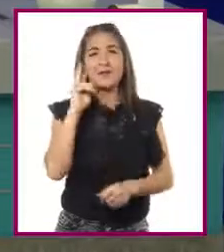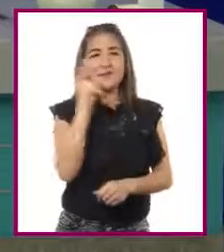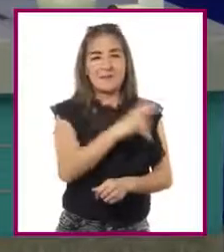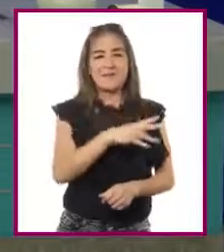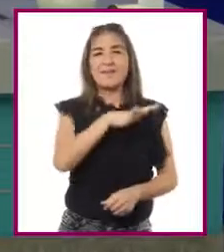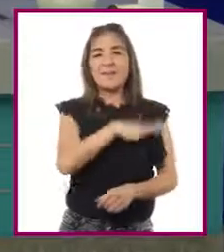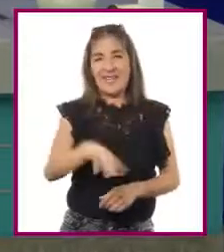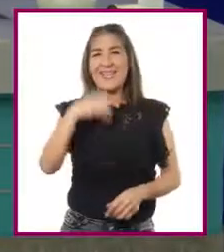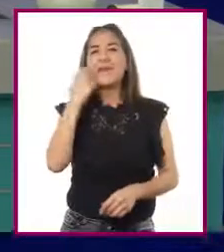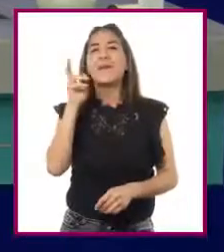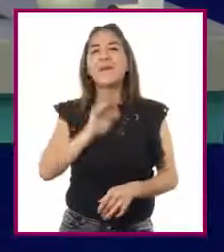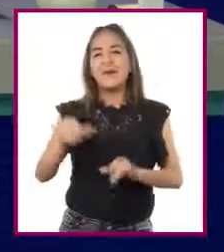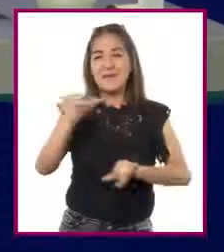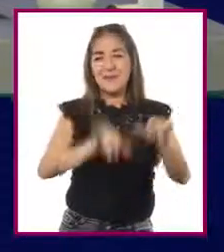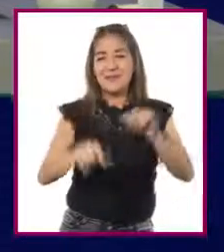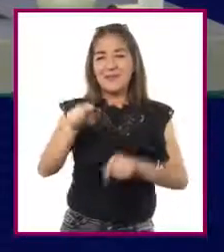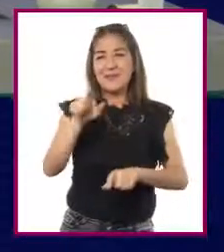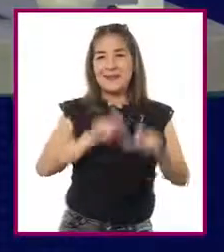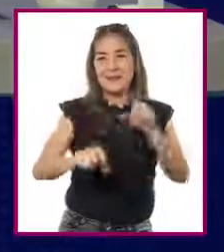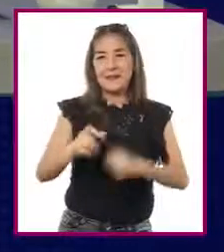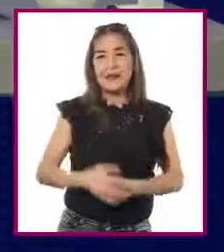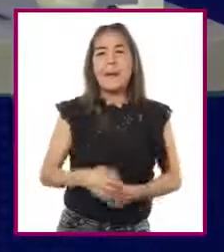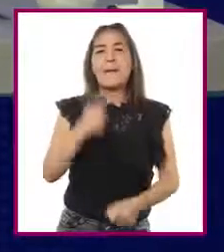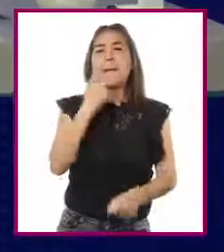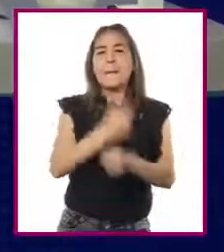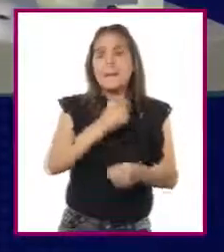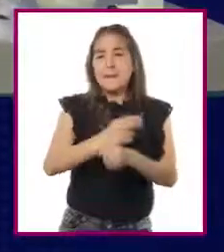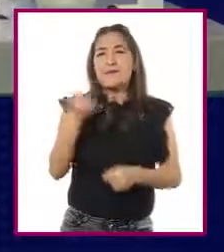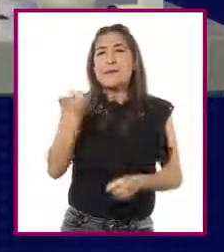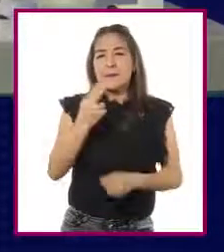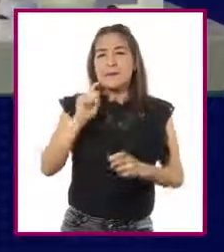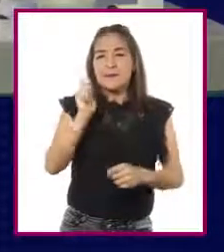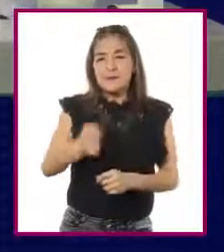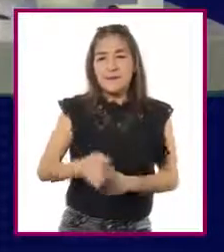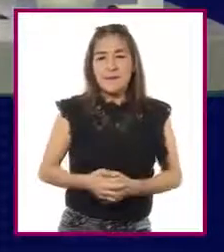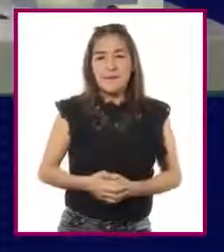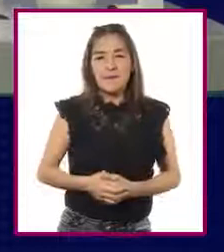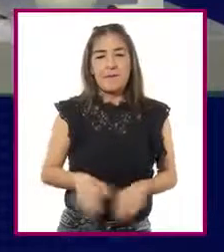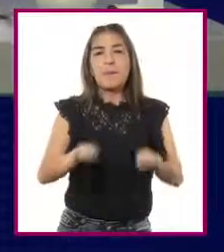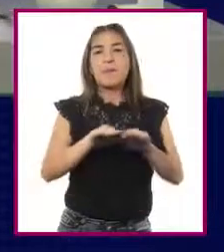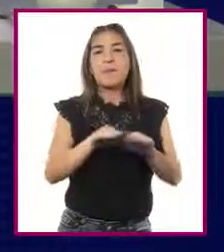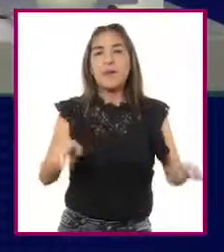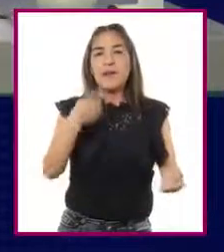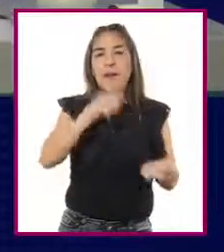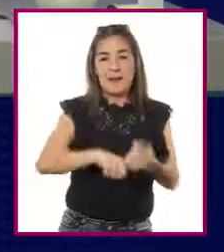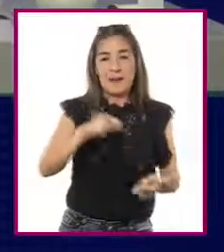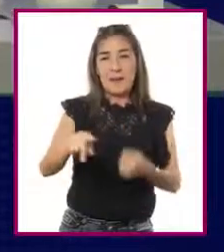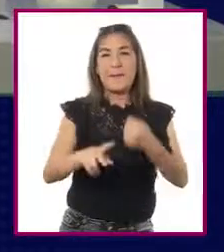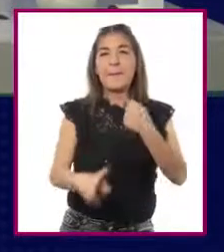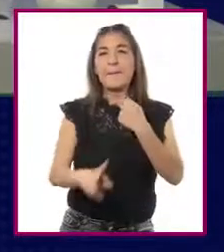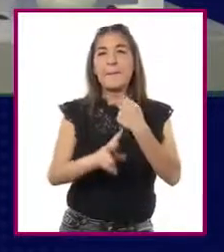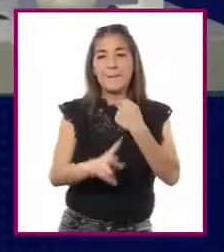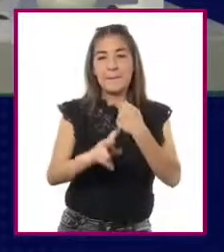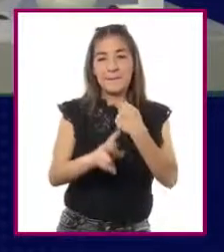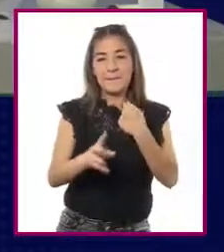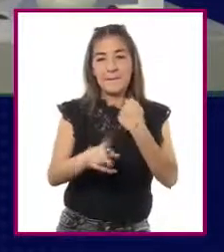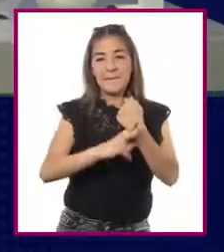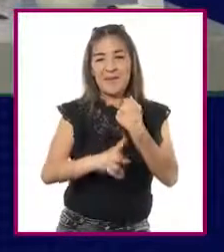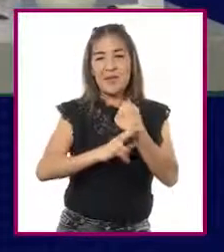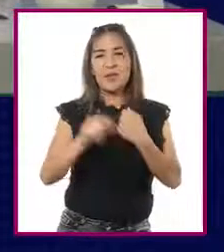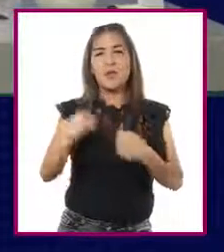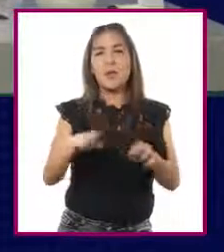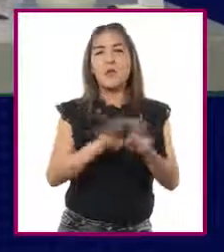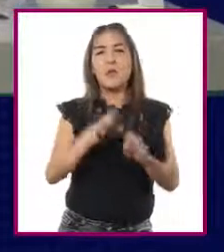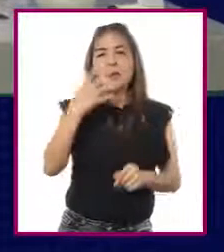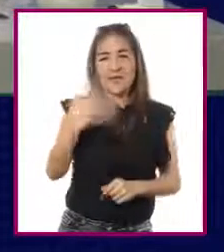Ya quiero ver esa reacción química. Lo primero que vamos a necesitar es medir en el vidrio de reloj 10 gramos de permanganato de